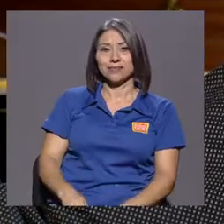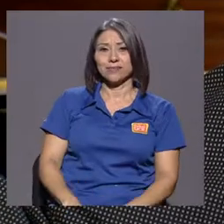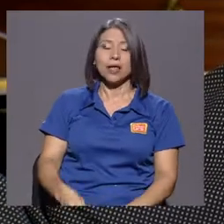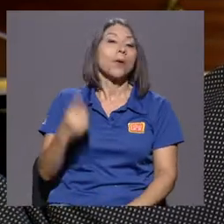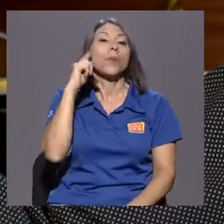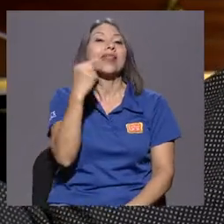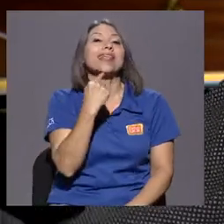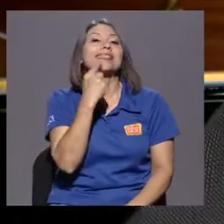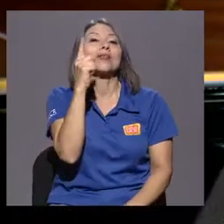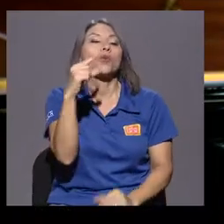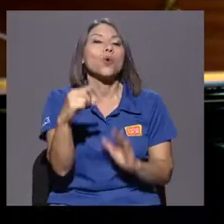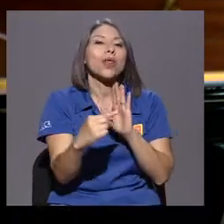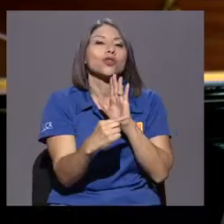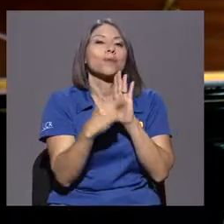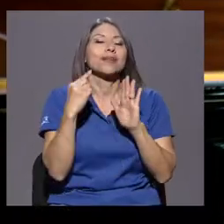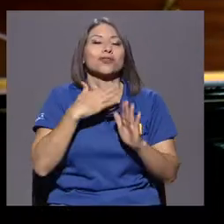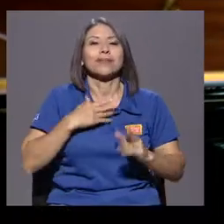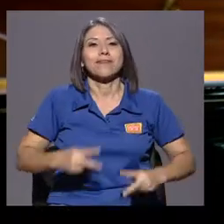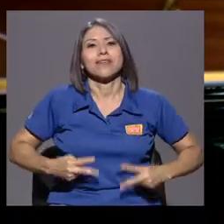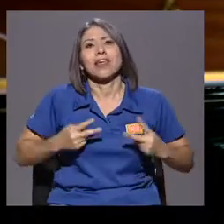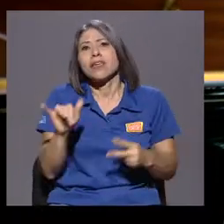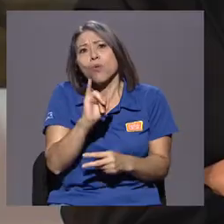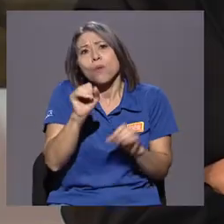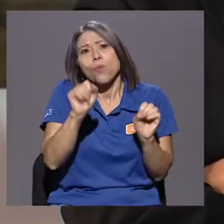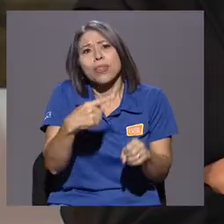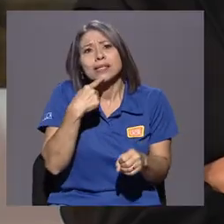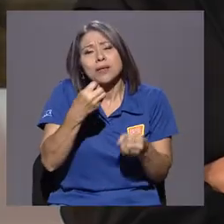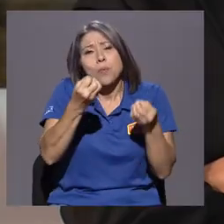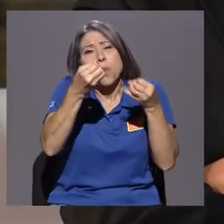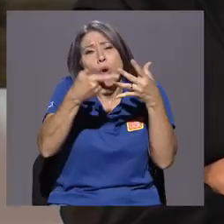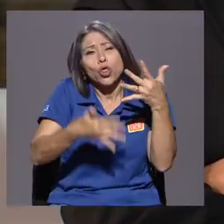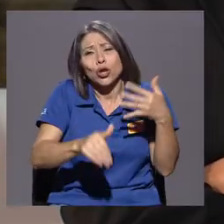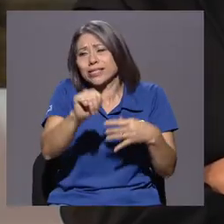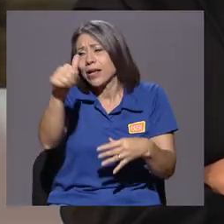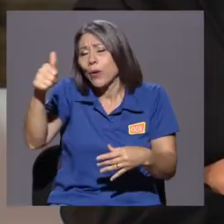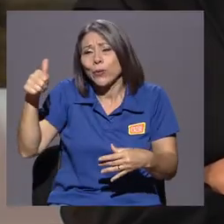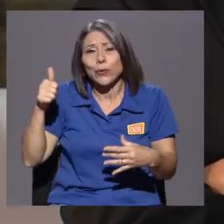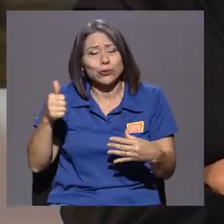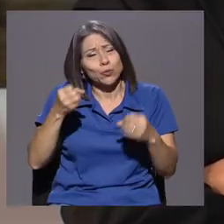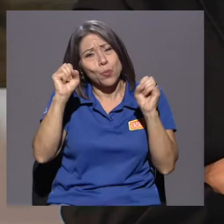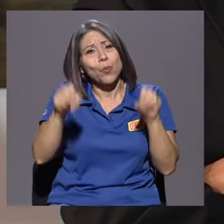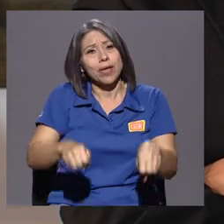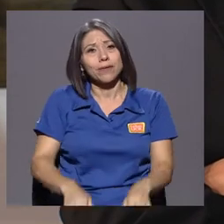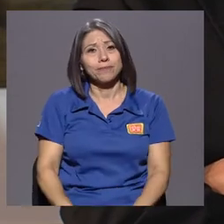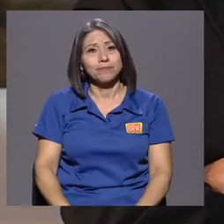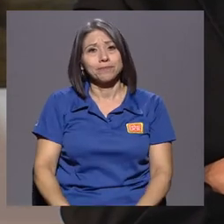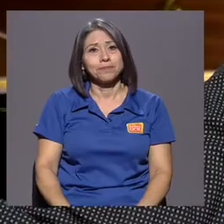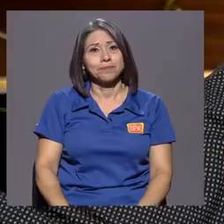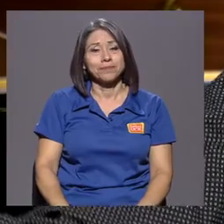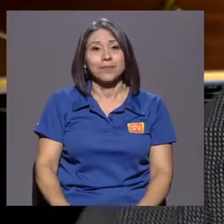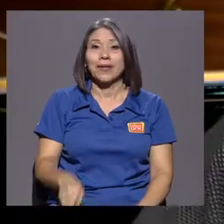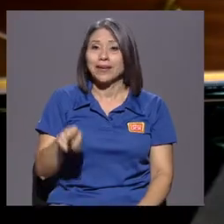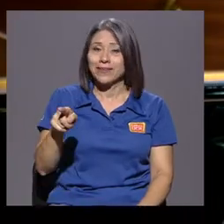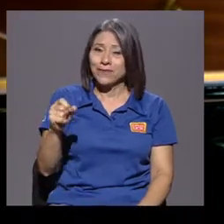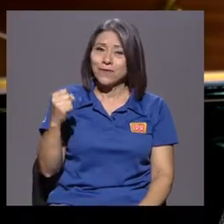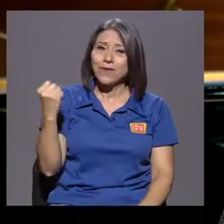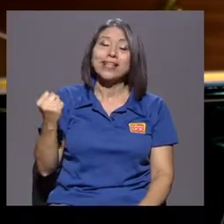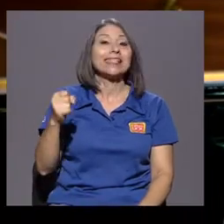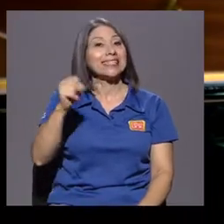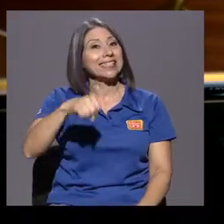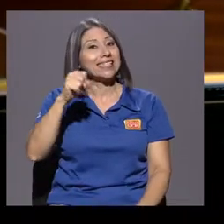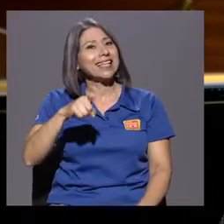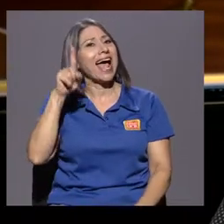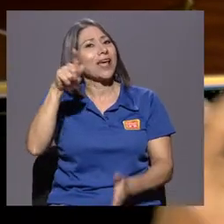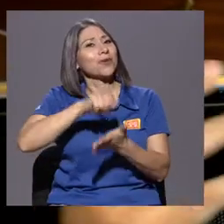poner montones de otros montones de otros fuertes existe si hay uno de nerval del retén herbal